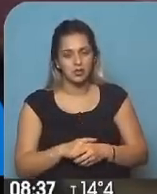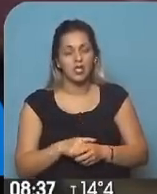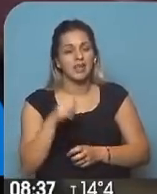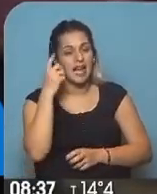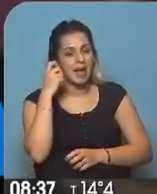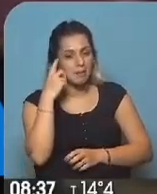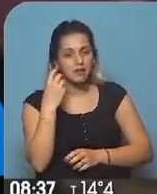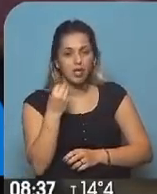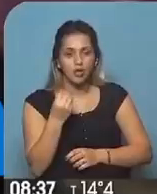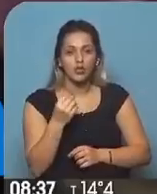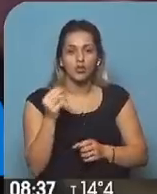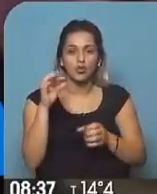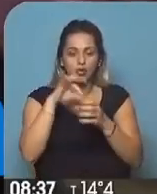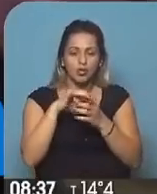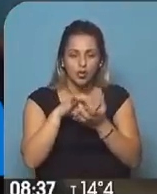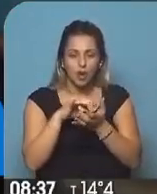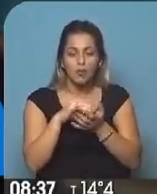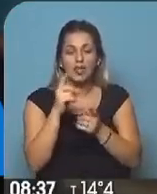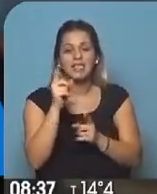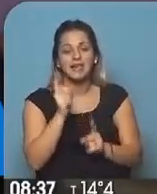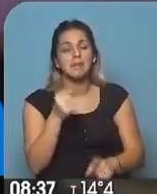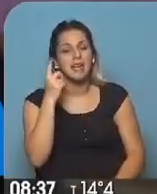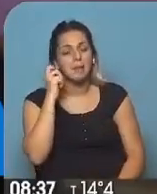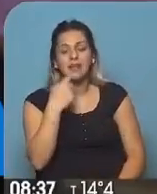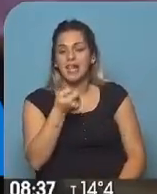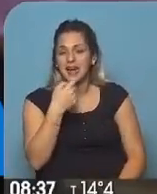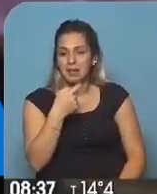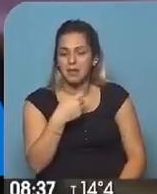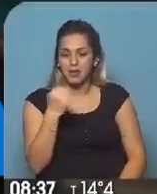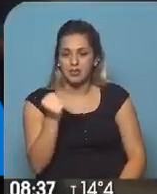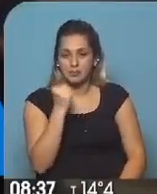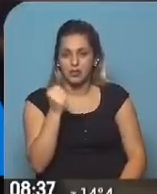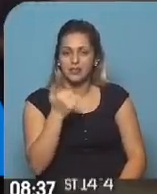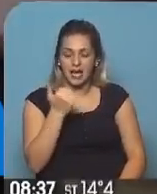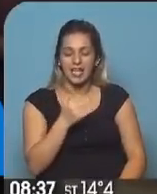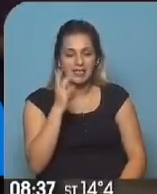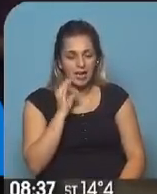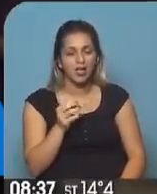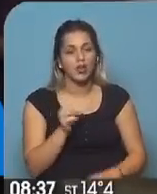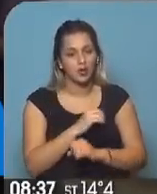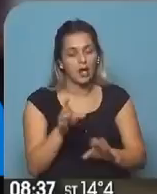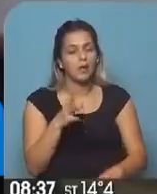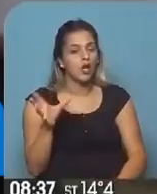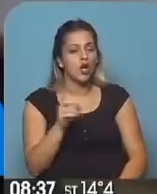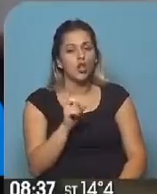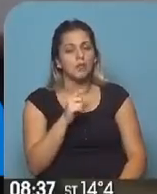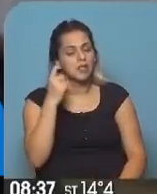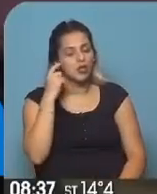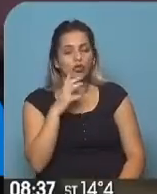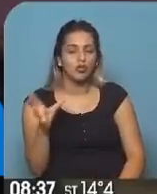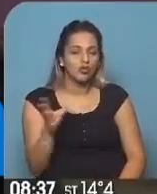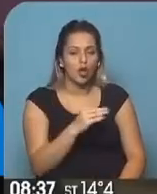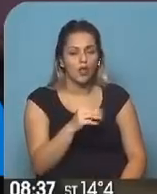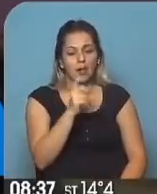a cómo cultivarla y aprender a medicarla de entrada. Además de que hay factores de riesgo, no todas las personas tienen